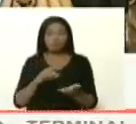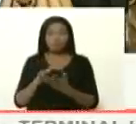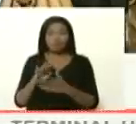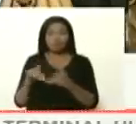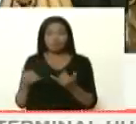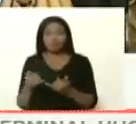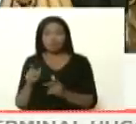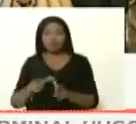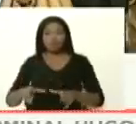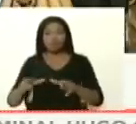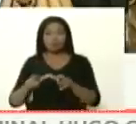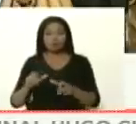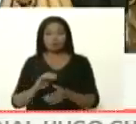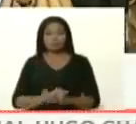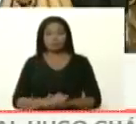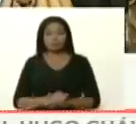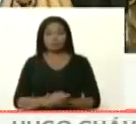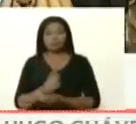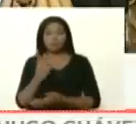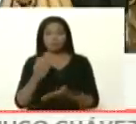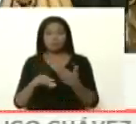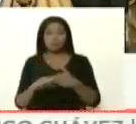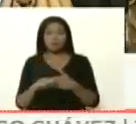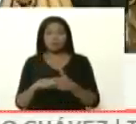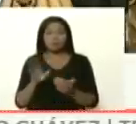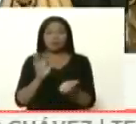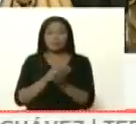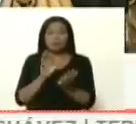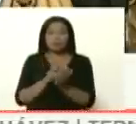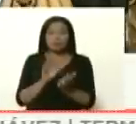allá en Cumaná, una va para Margarita,